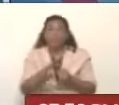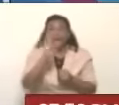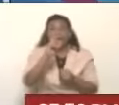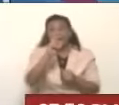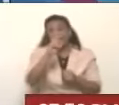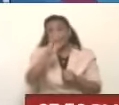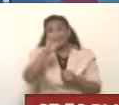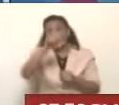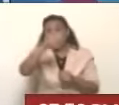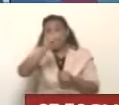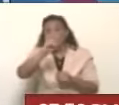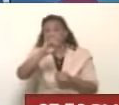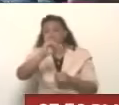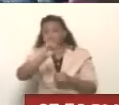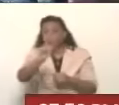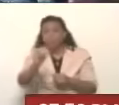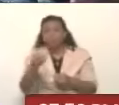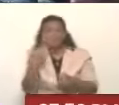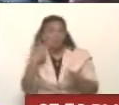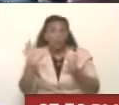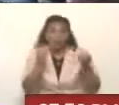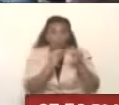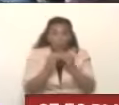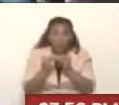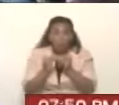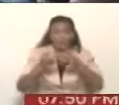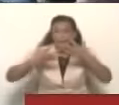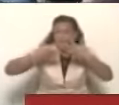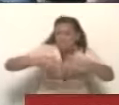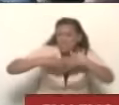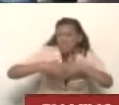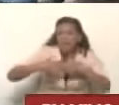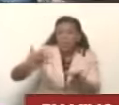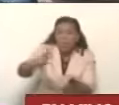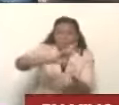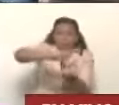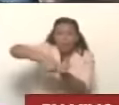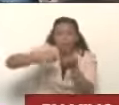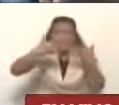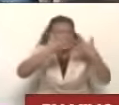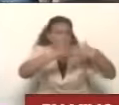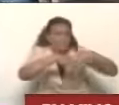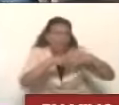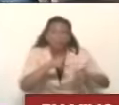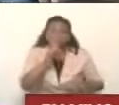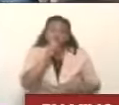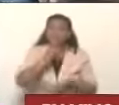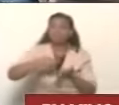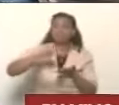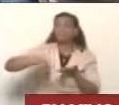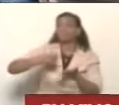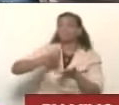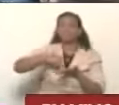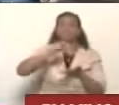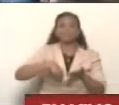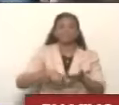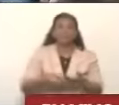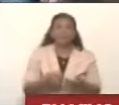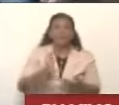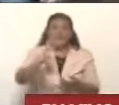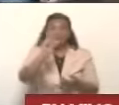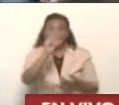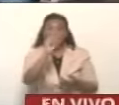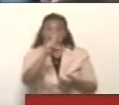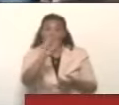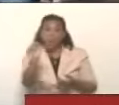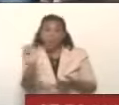se encargaba de la extorsión, extorsionaban empresarios, etcétera. Carlos Ocariz, presidente, que no lo nombré. Carlos Ocariz,